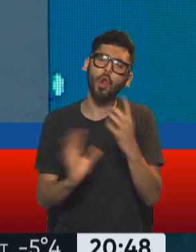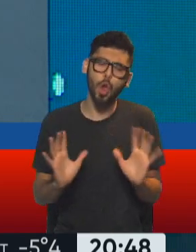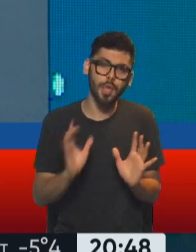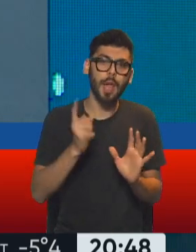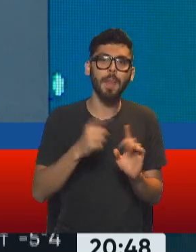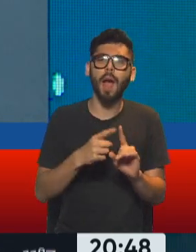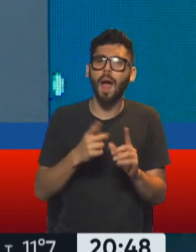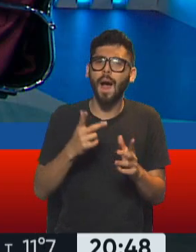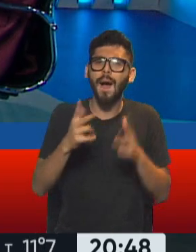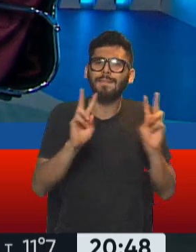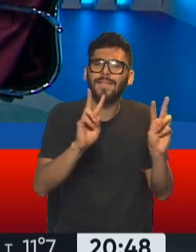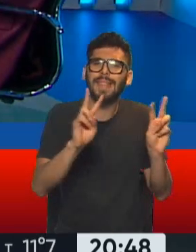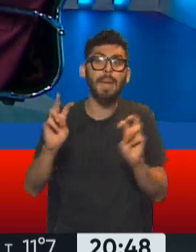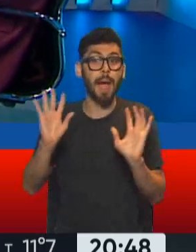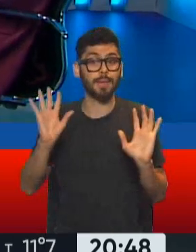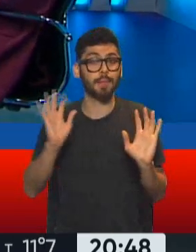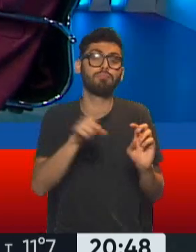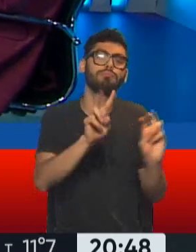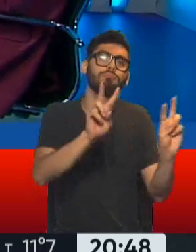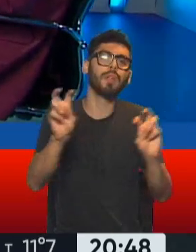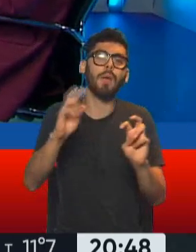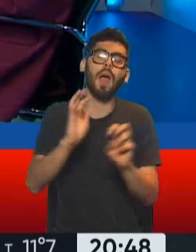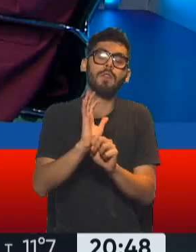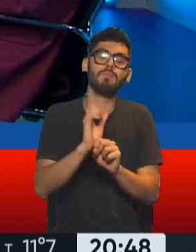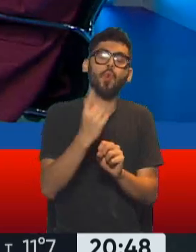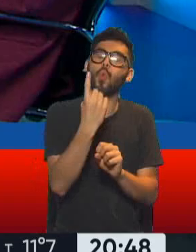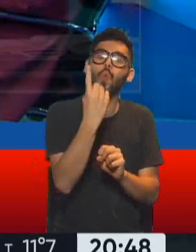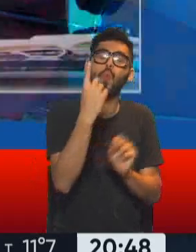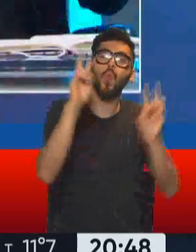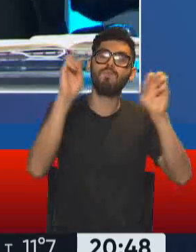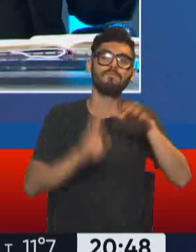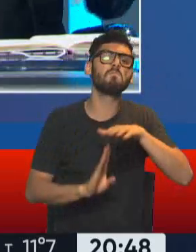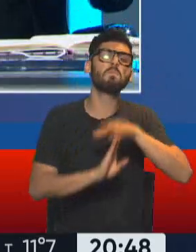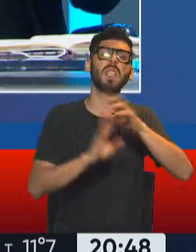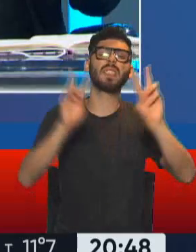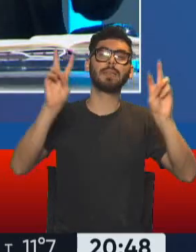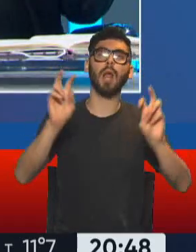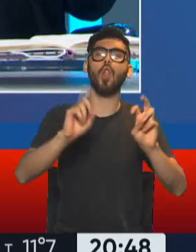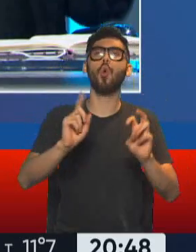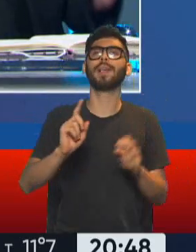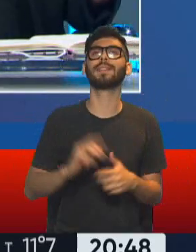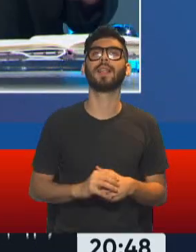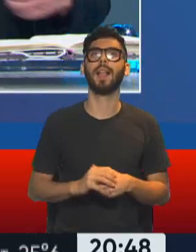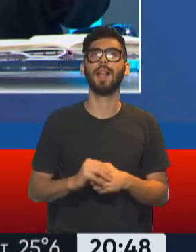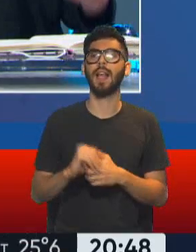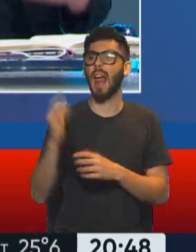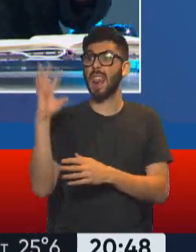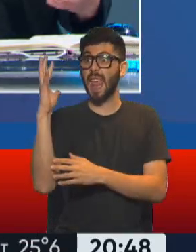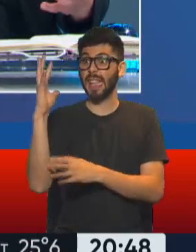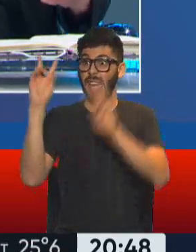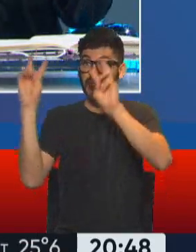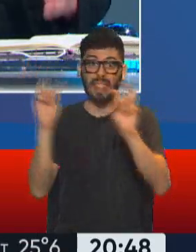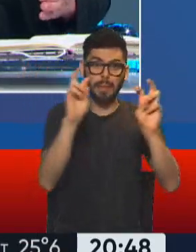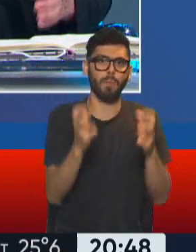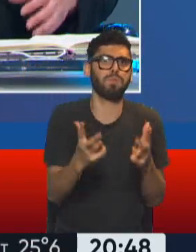puede canalizar lo que puede canalizar es una idea principal que no es que explota las ideas de derechas sobre todo explota la